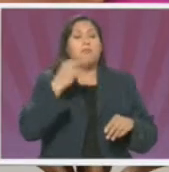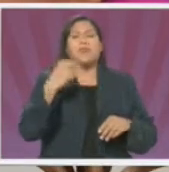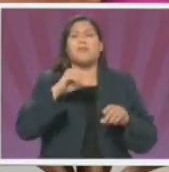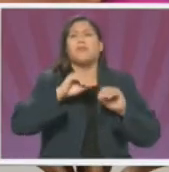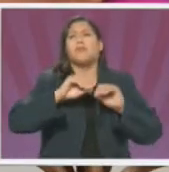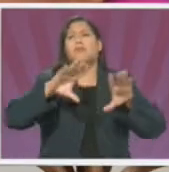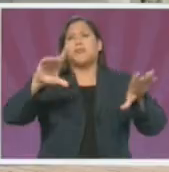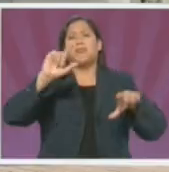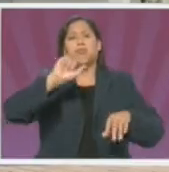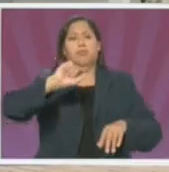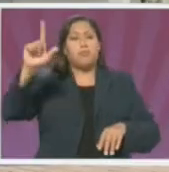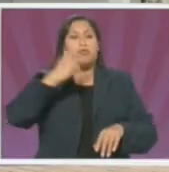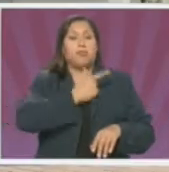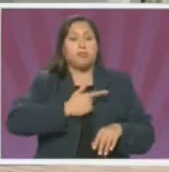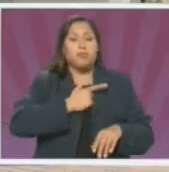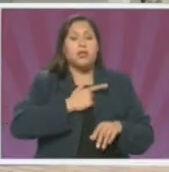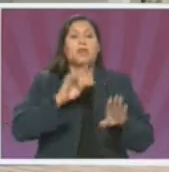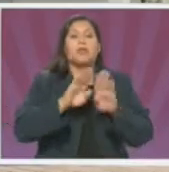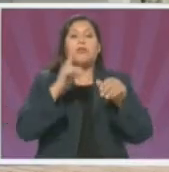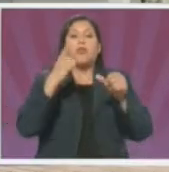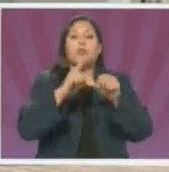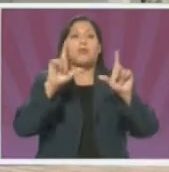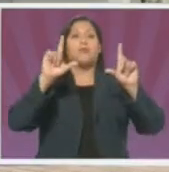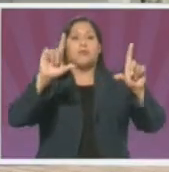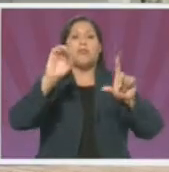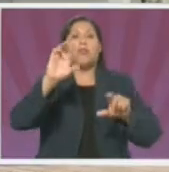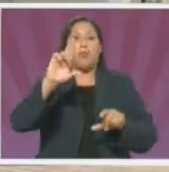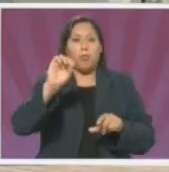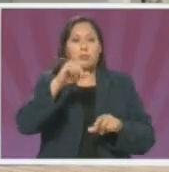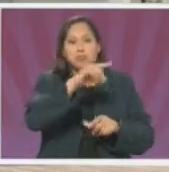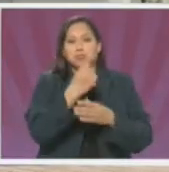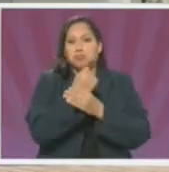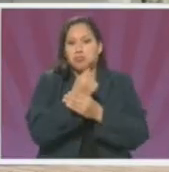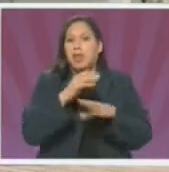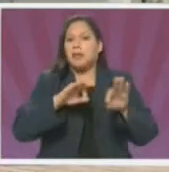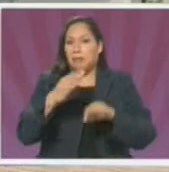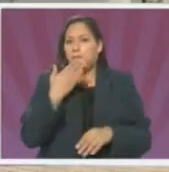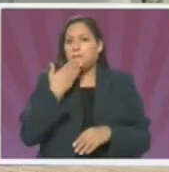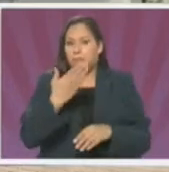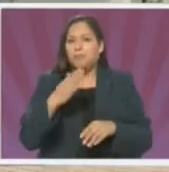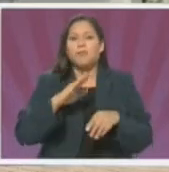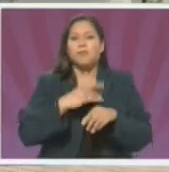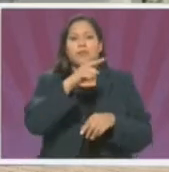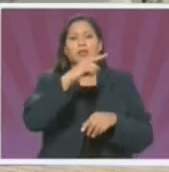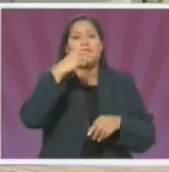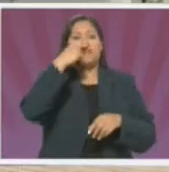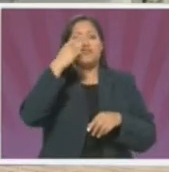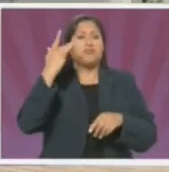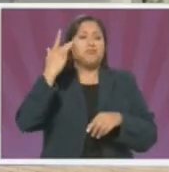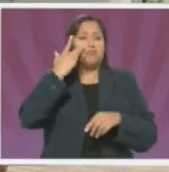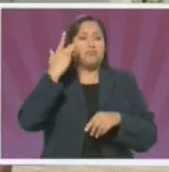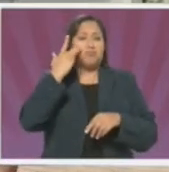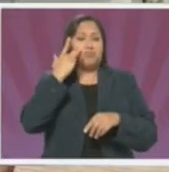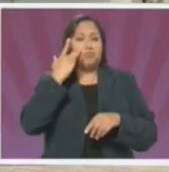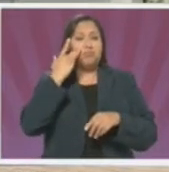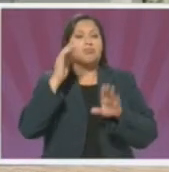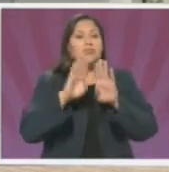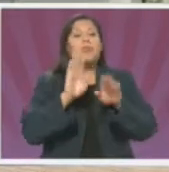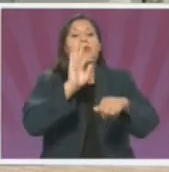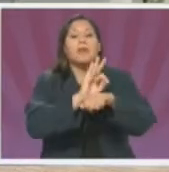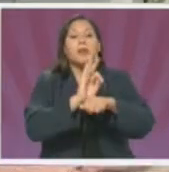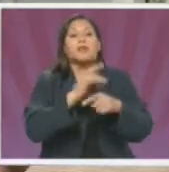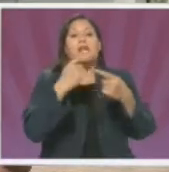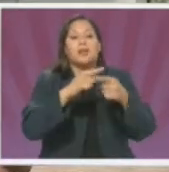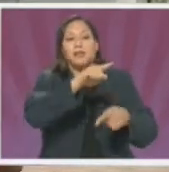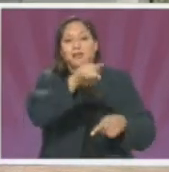la historia en letras de oro, y lo hizo muy bien, porque digamos que esta enorme vanidad la sublimó en beneficio de la Ciudad